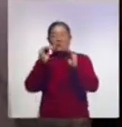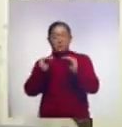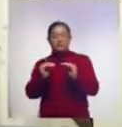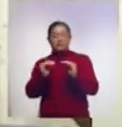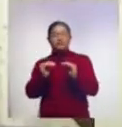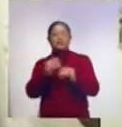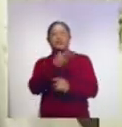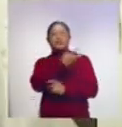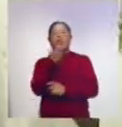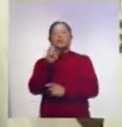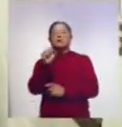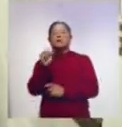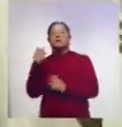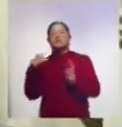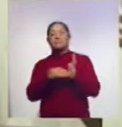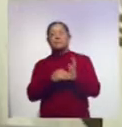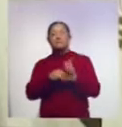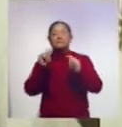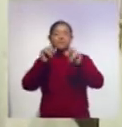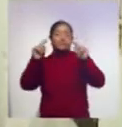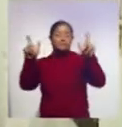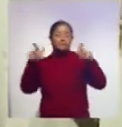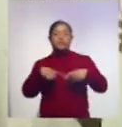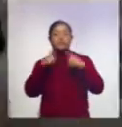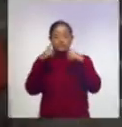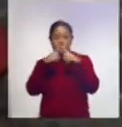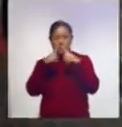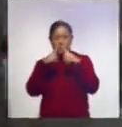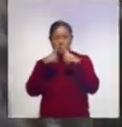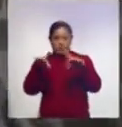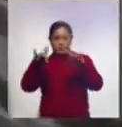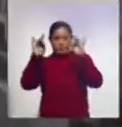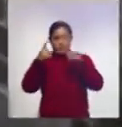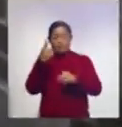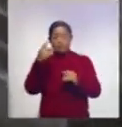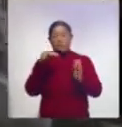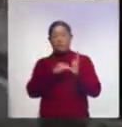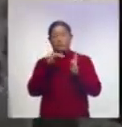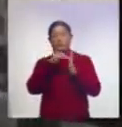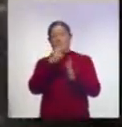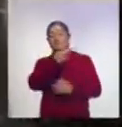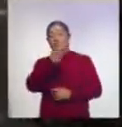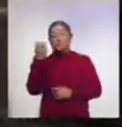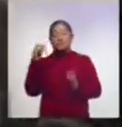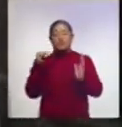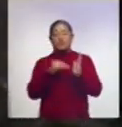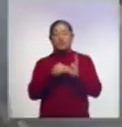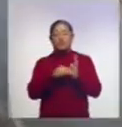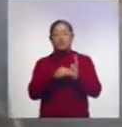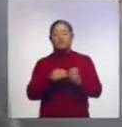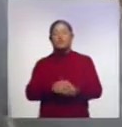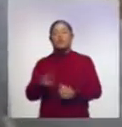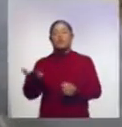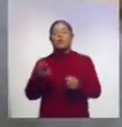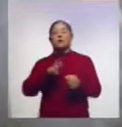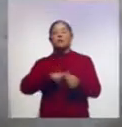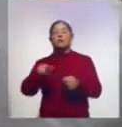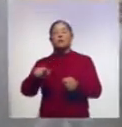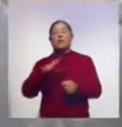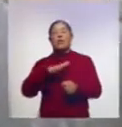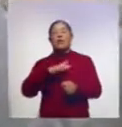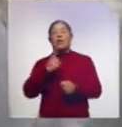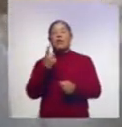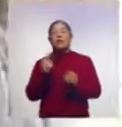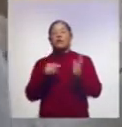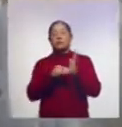mil. Mientras que en Tlaxcala, en la catedral se aplicará un monto de 1.200.000 pesos, el Hospital de la Encarnación tendrá una inversión